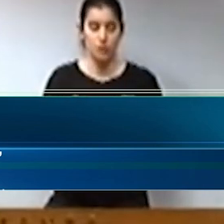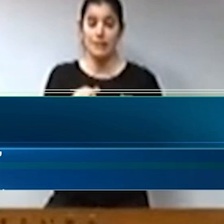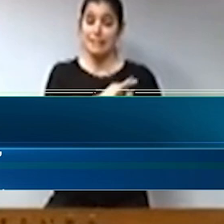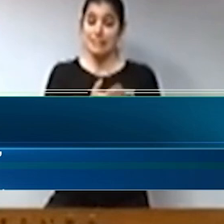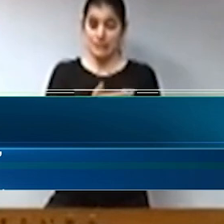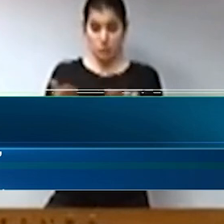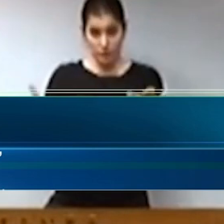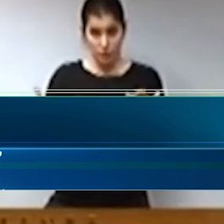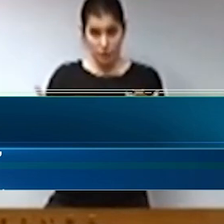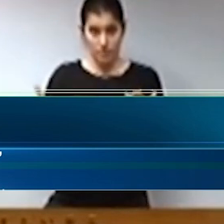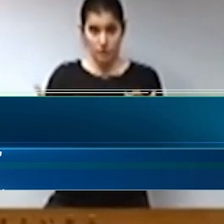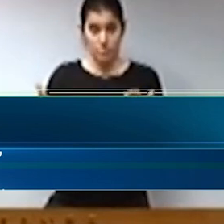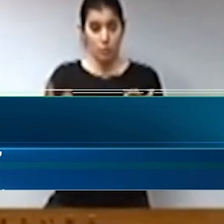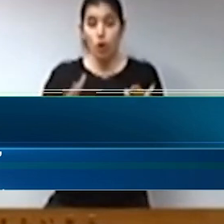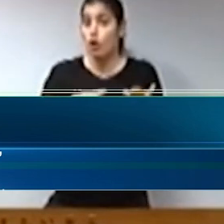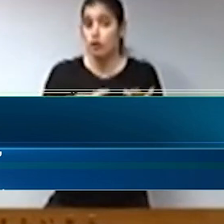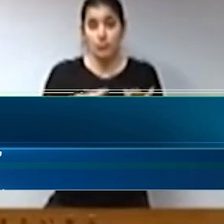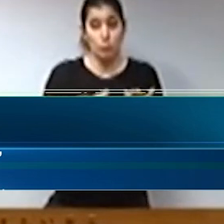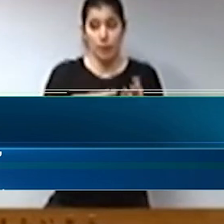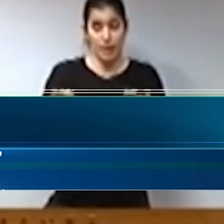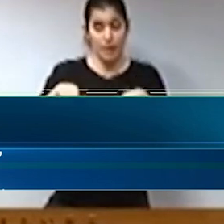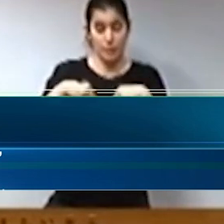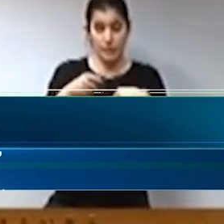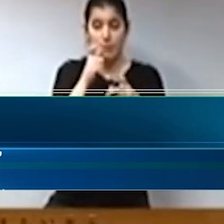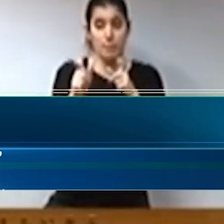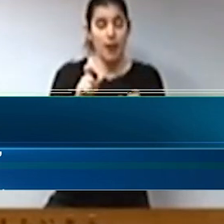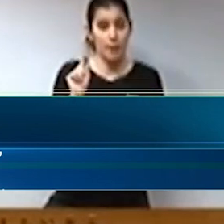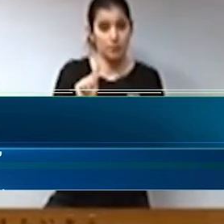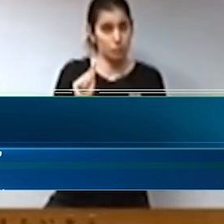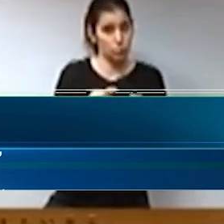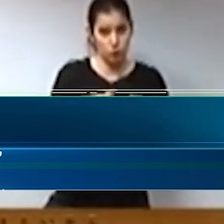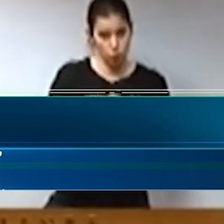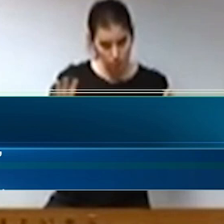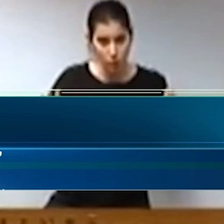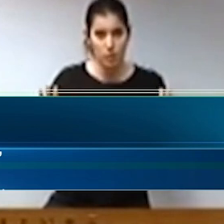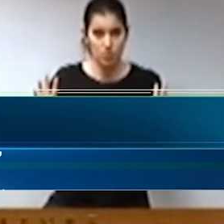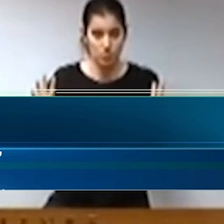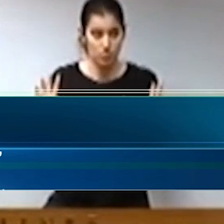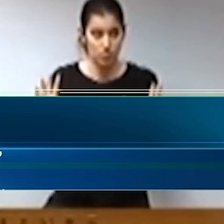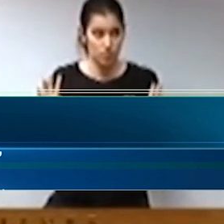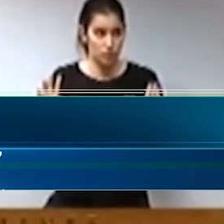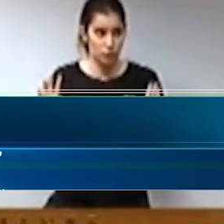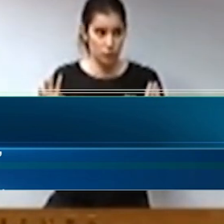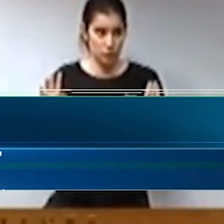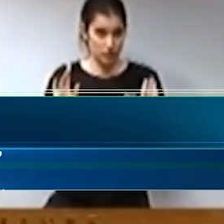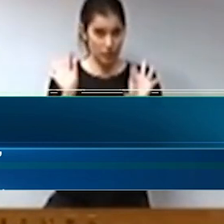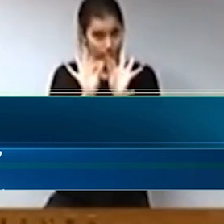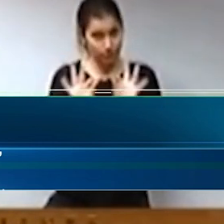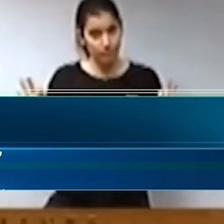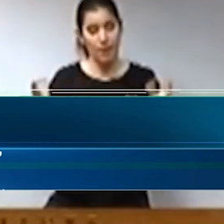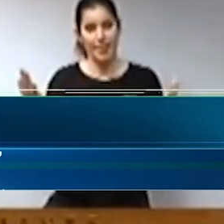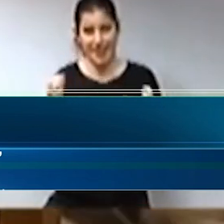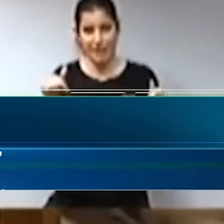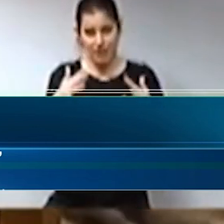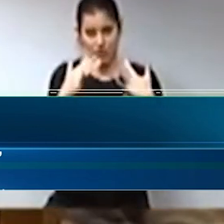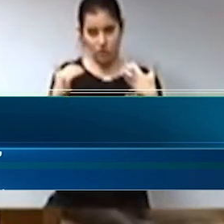un mensaje claro en Cortes Valencianas y no tiene excesivo trabajo. Entonces, esto es la tormenta perfecta. ¿Problema?